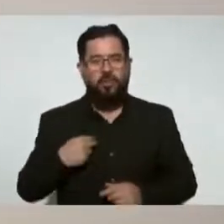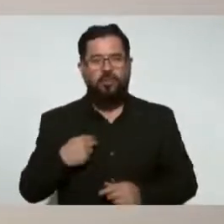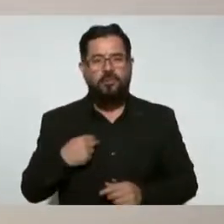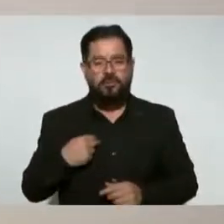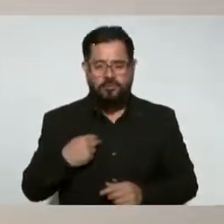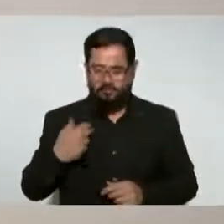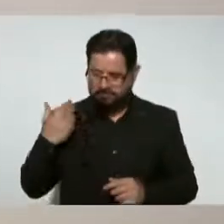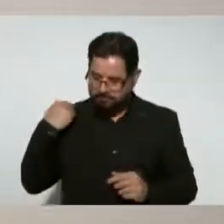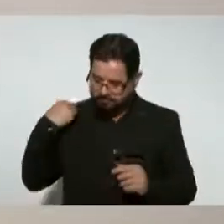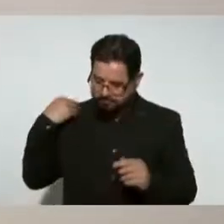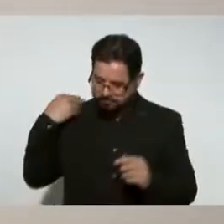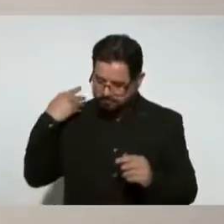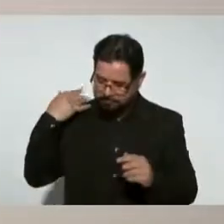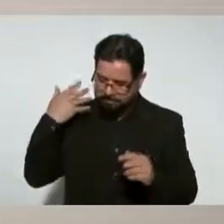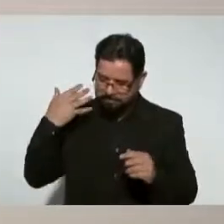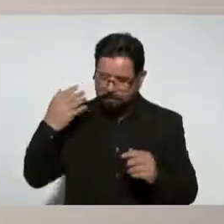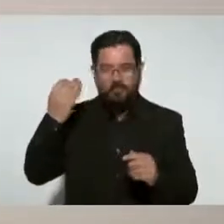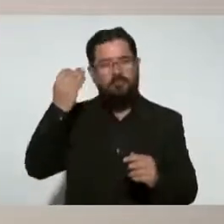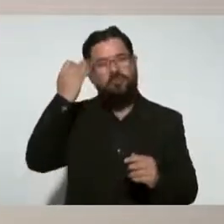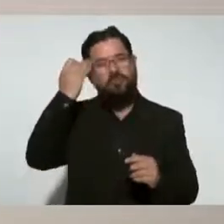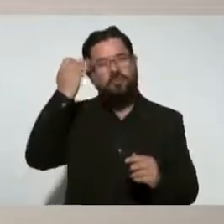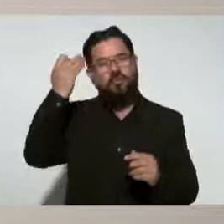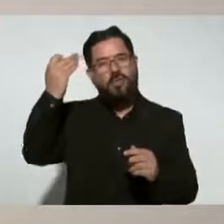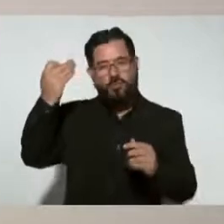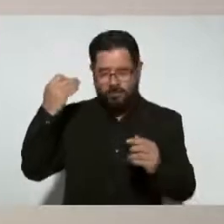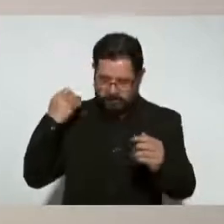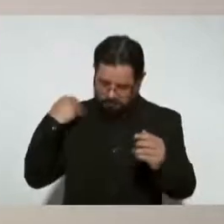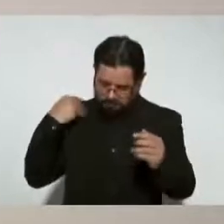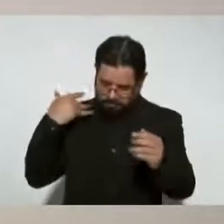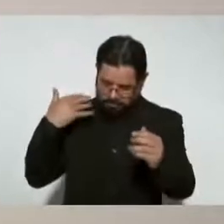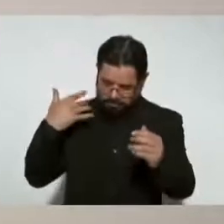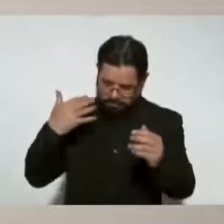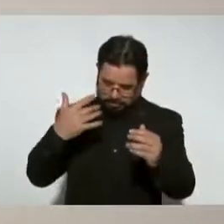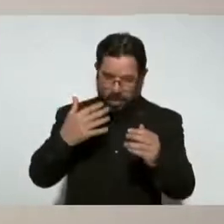bastante tiempo, pues desde hace 8 meses,